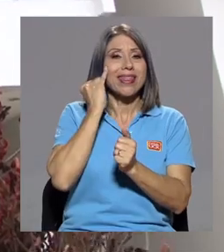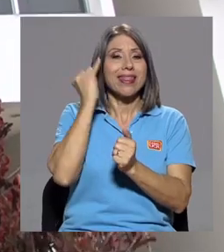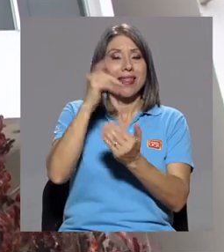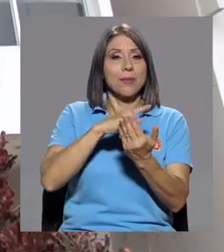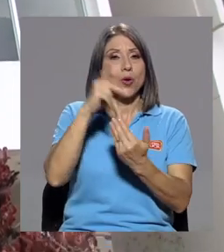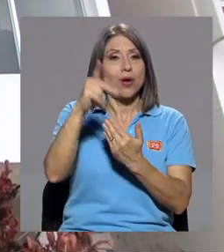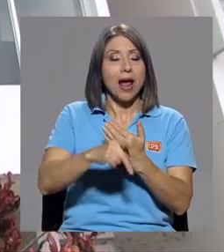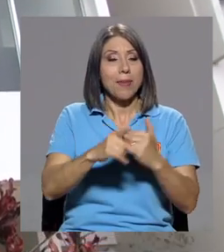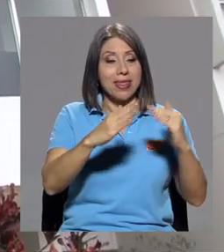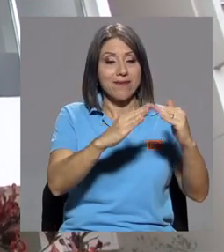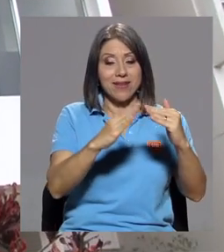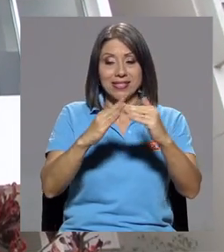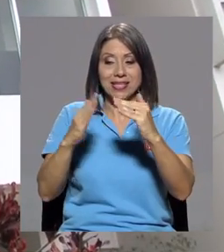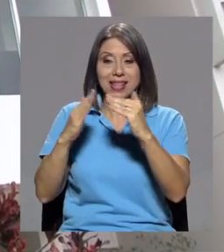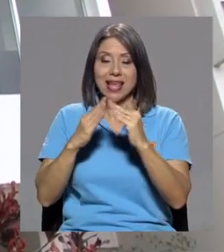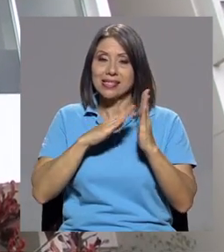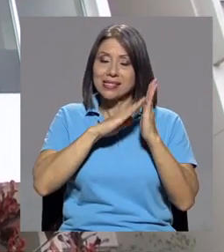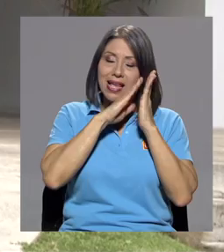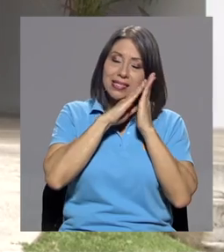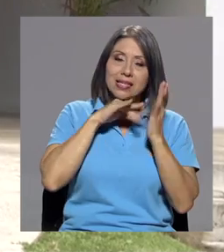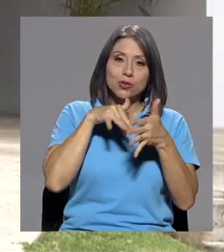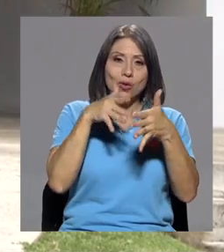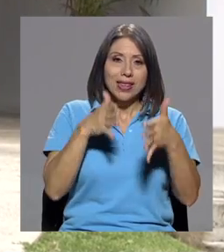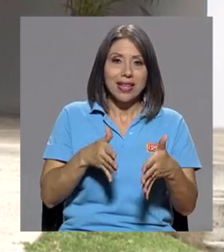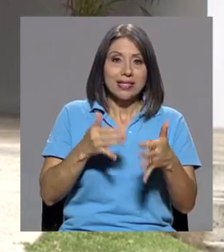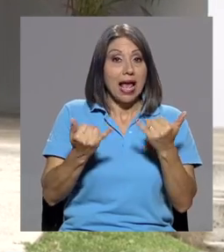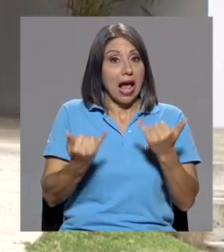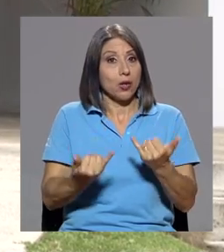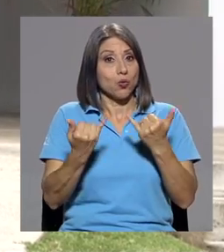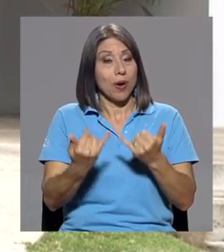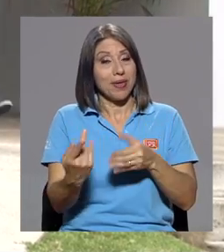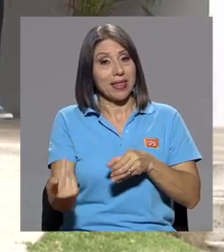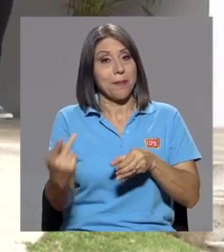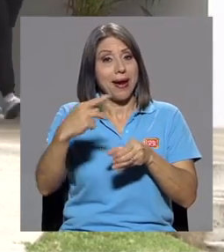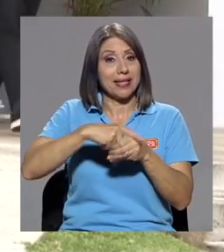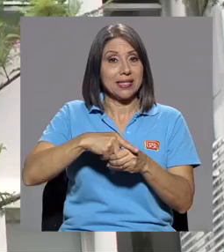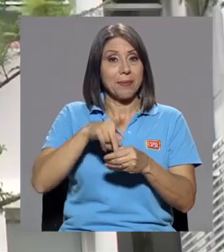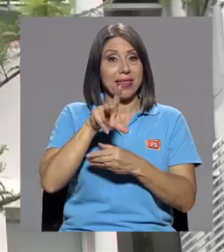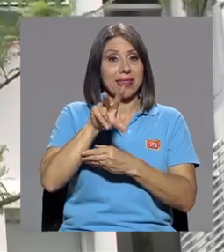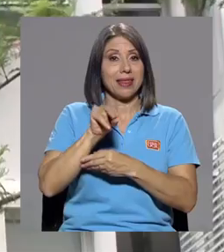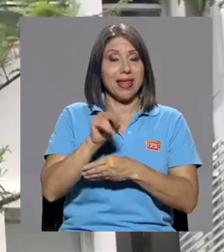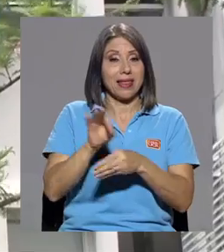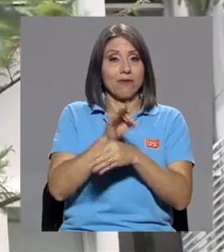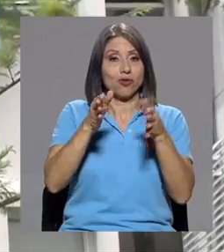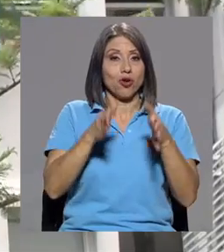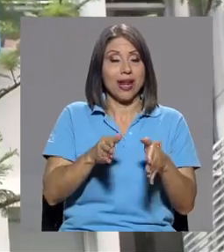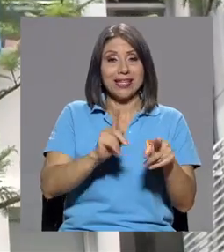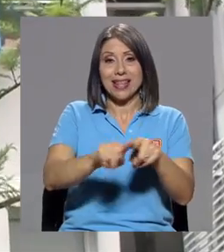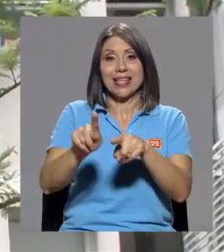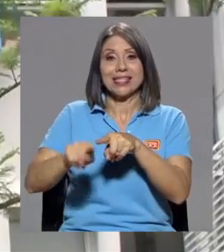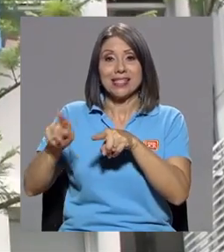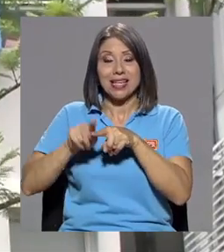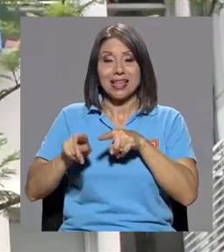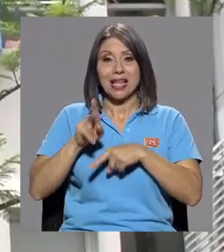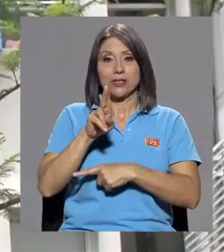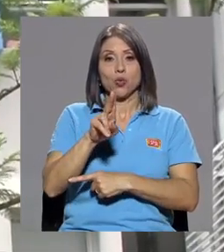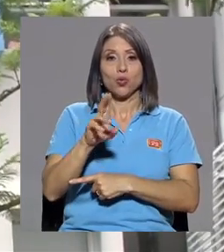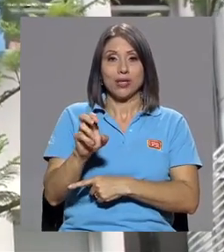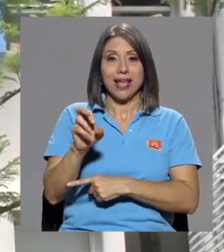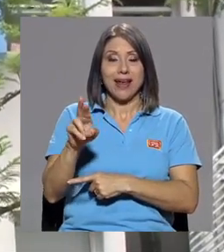Residencias Estudiantiles. Actualmente participan 30 funcionarios de las distintas sedes y recintos de la